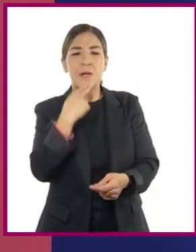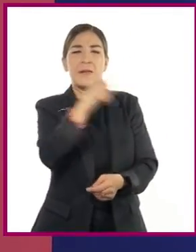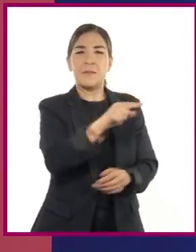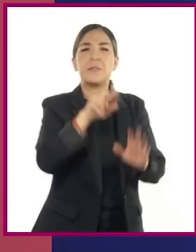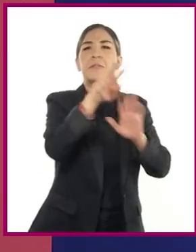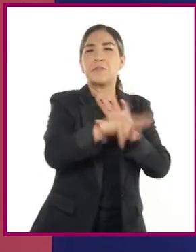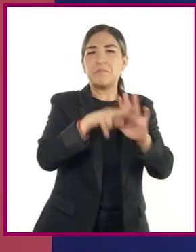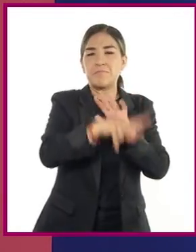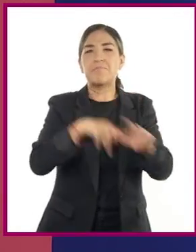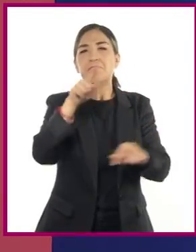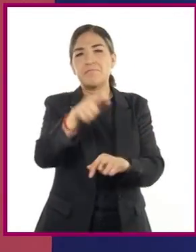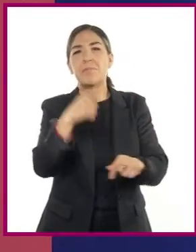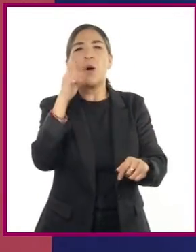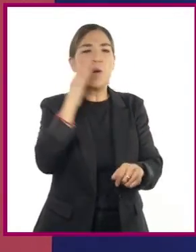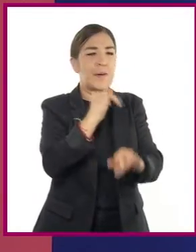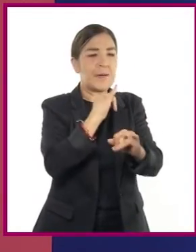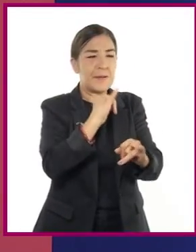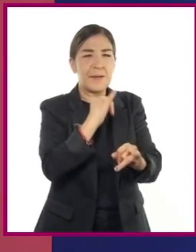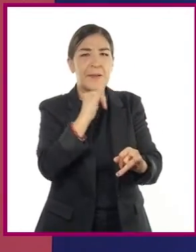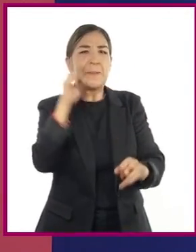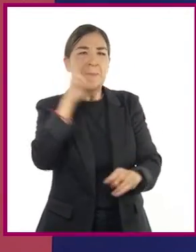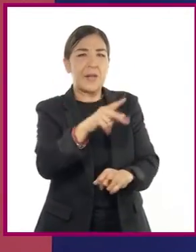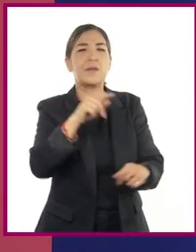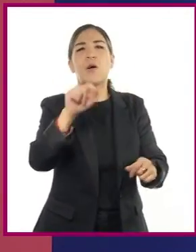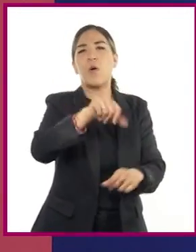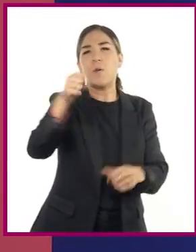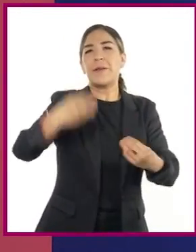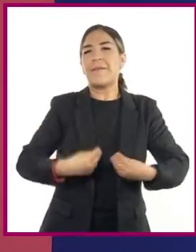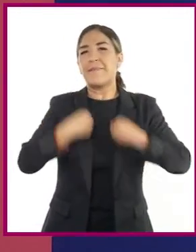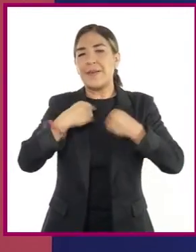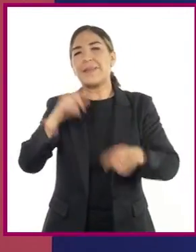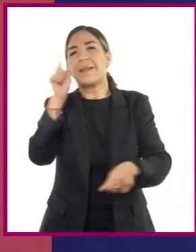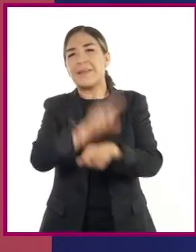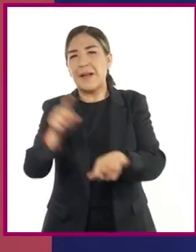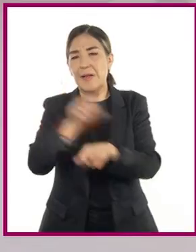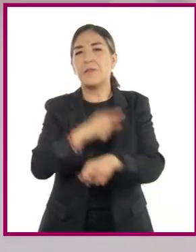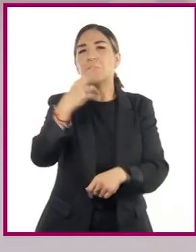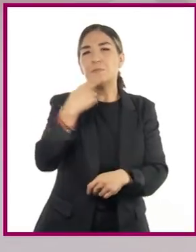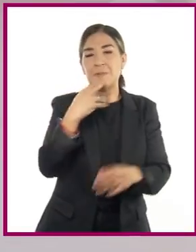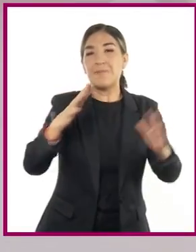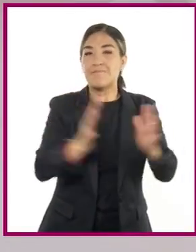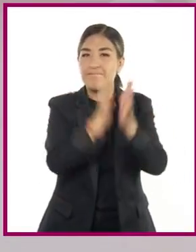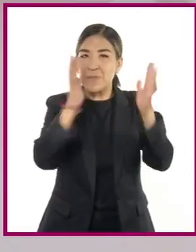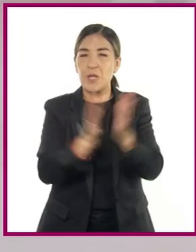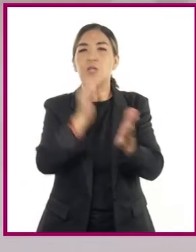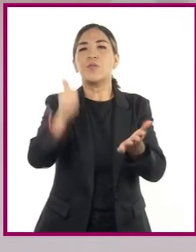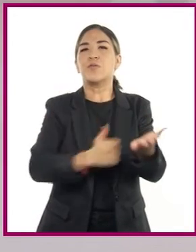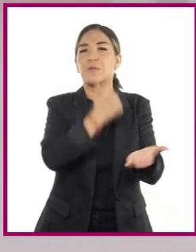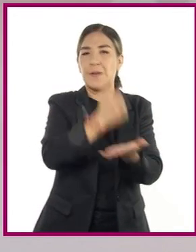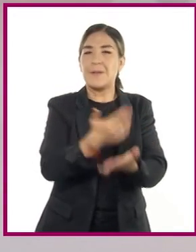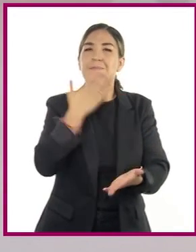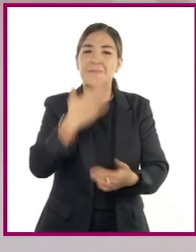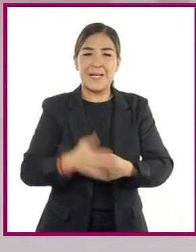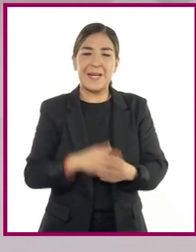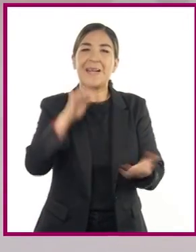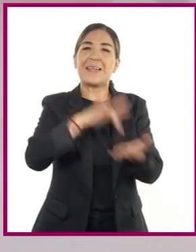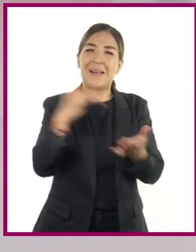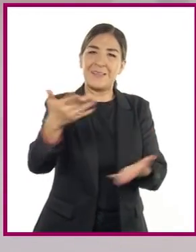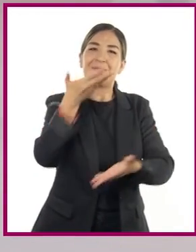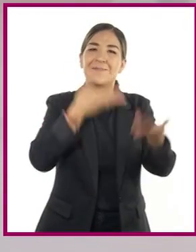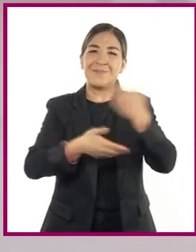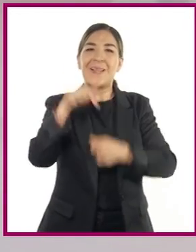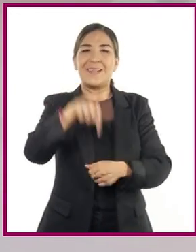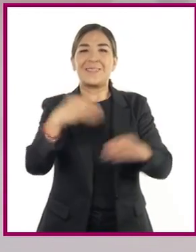otros momentos de su vida. La participación ciudadana es importante. Gracias por compartir con nosotros